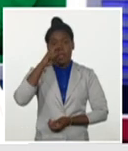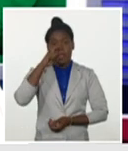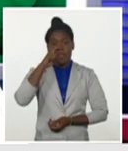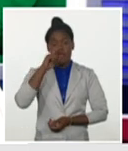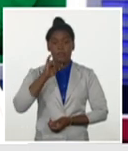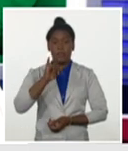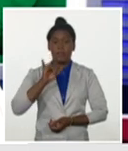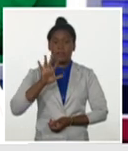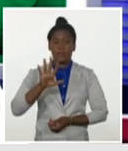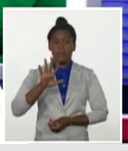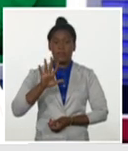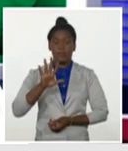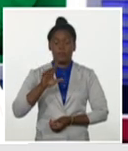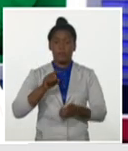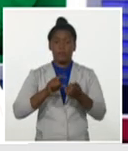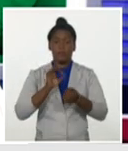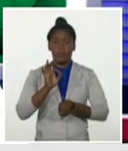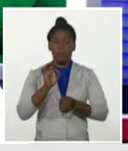Centro Habana,